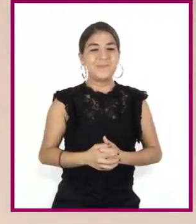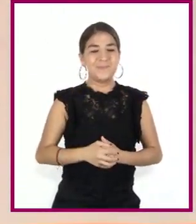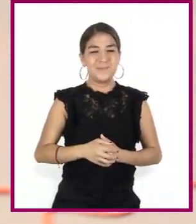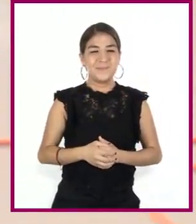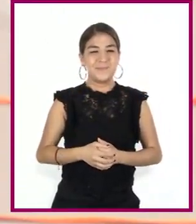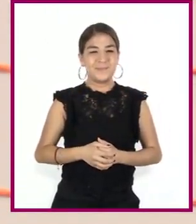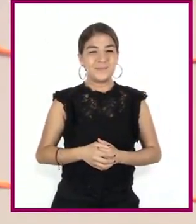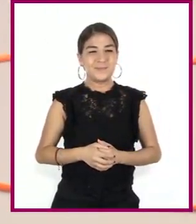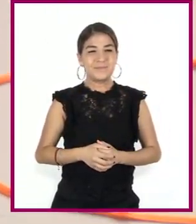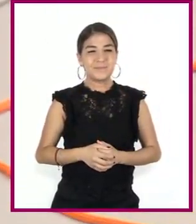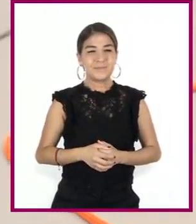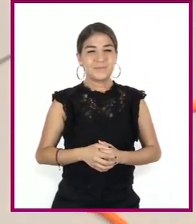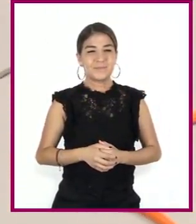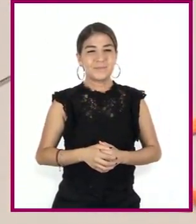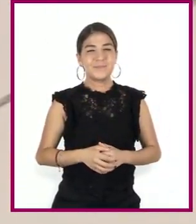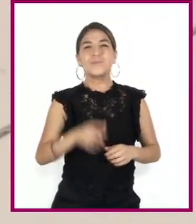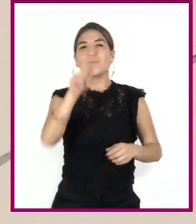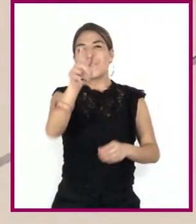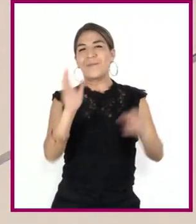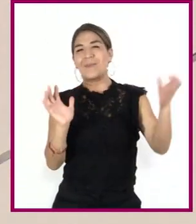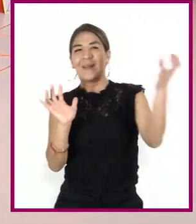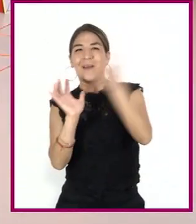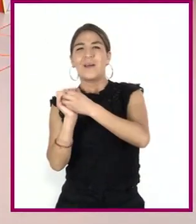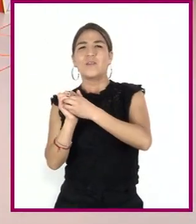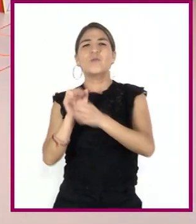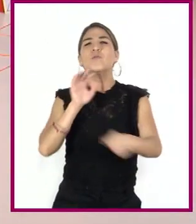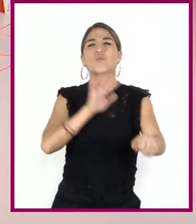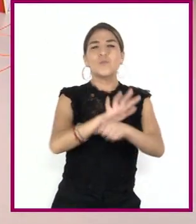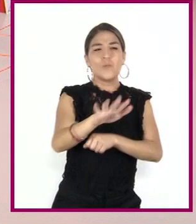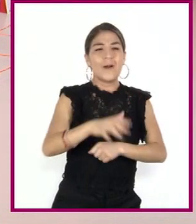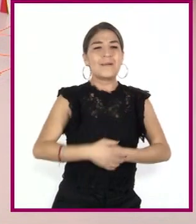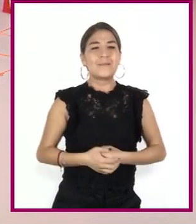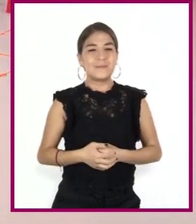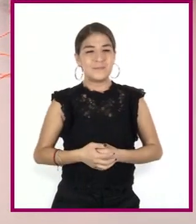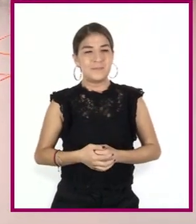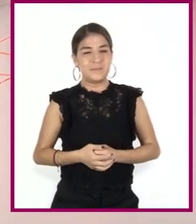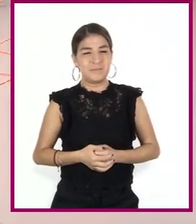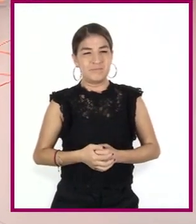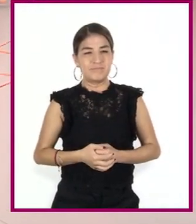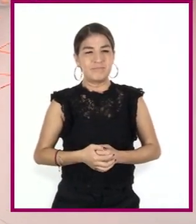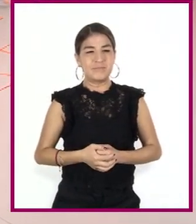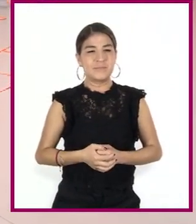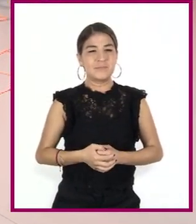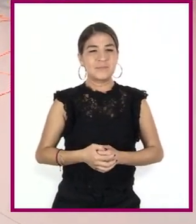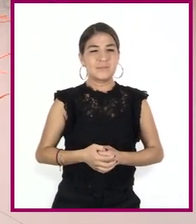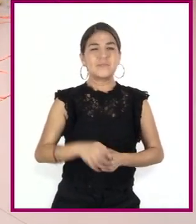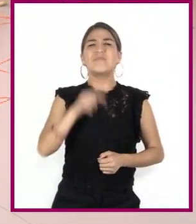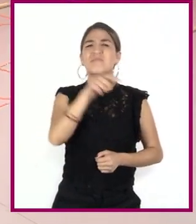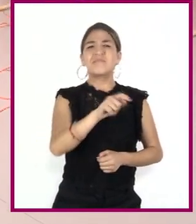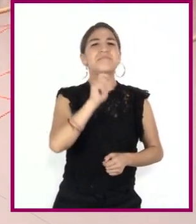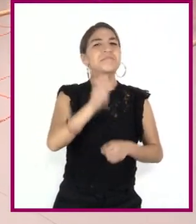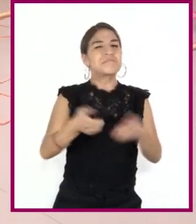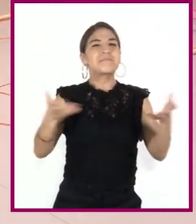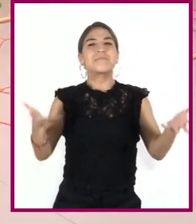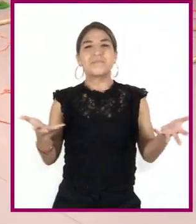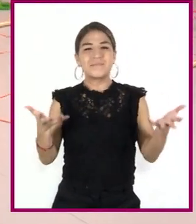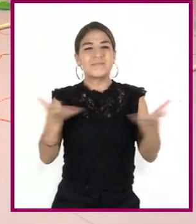Y, Receptor. ¿Cuál es la zona del receptor? Ay, ¿y ahí qué